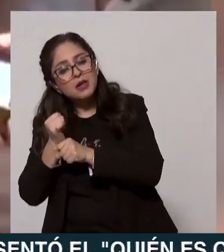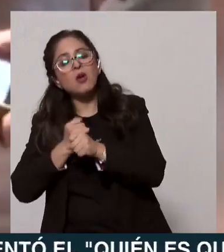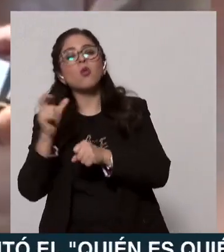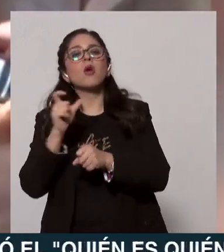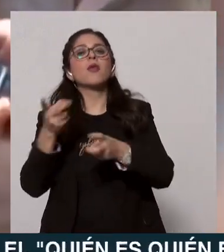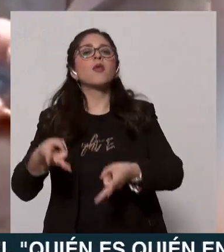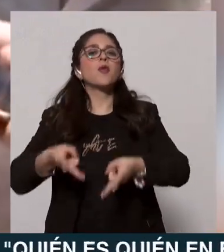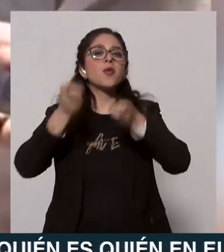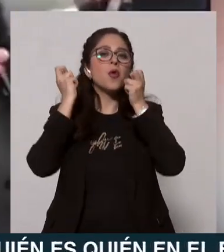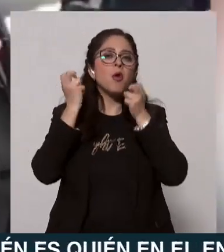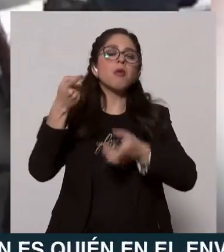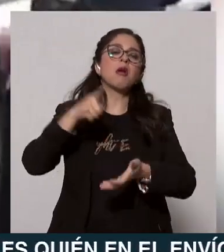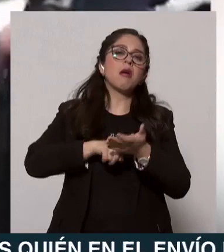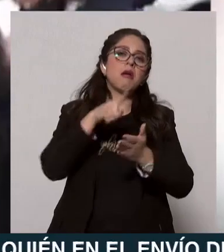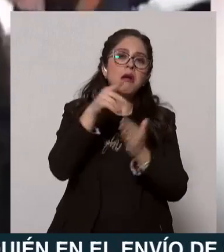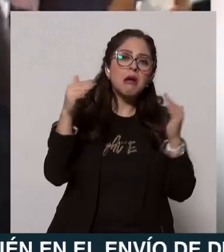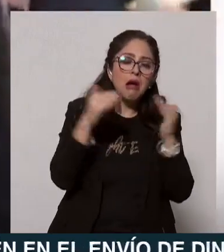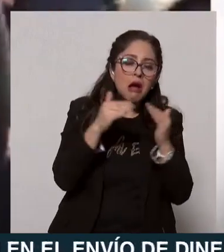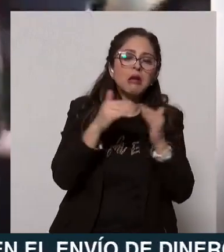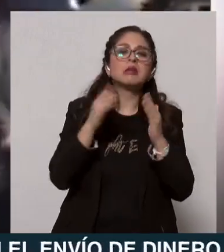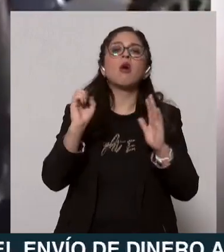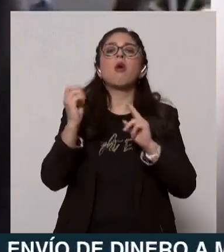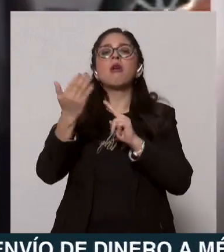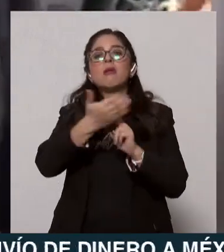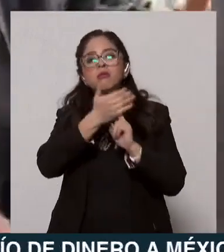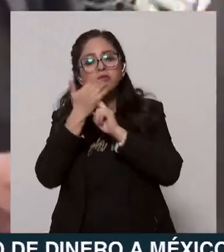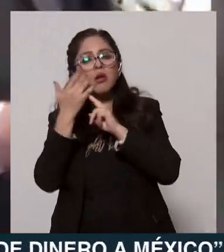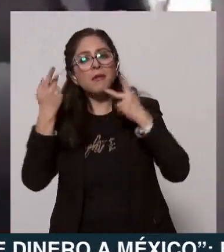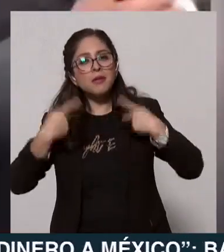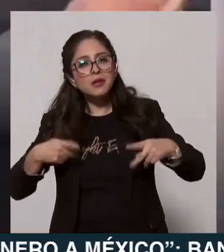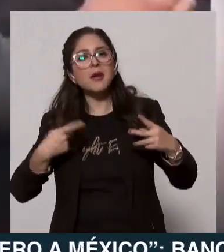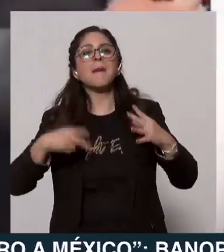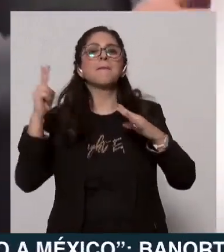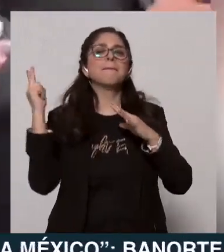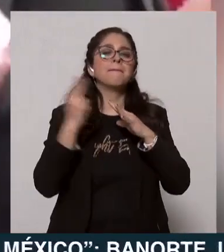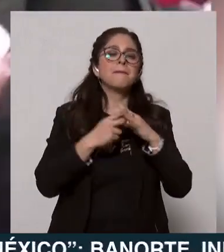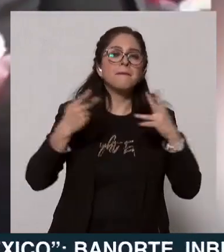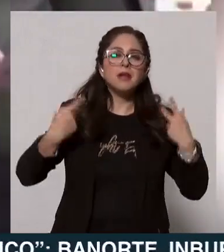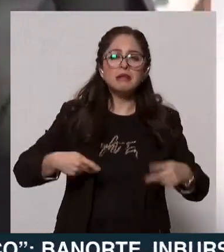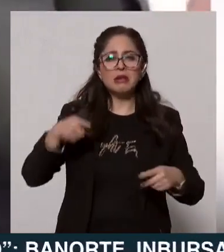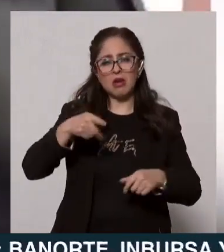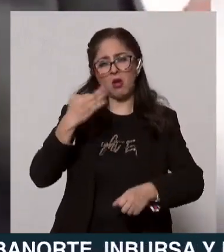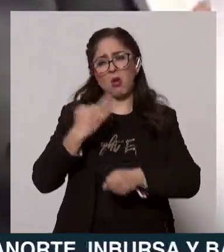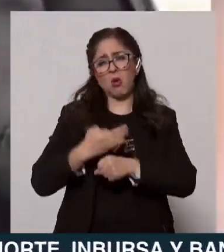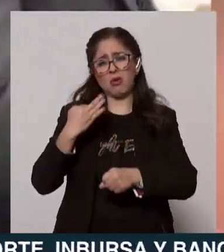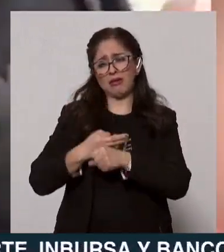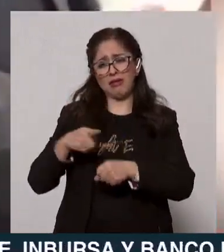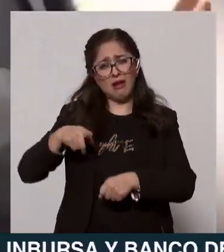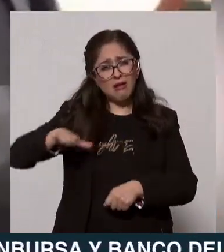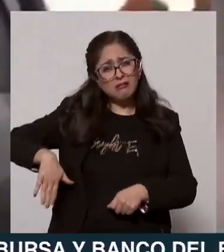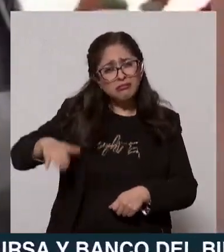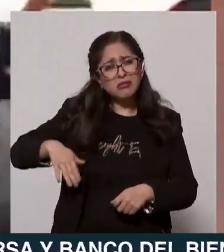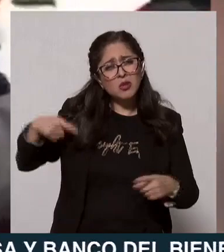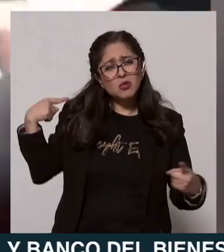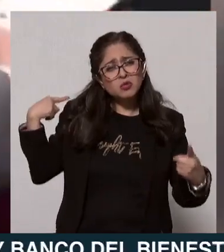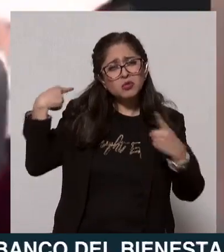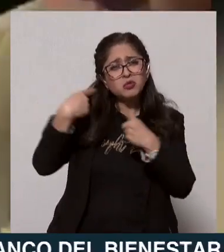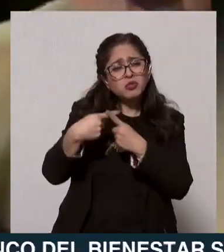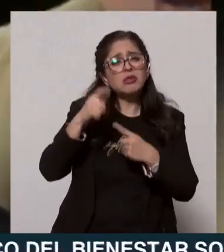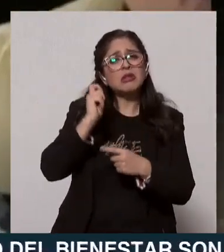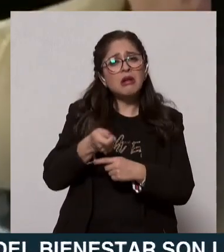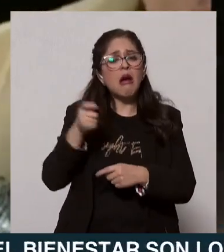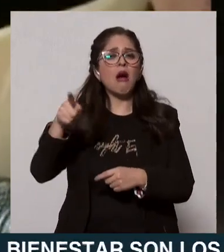a casa habitación, trata de personas, secuestros, feminicidios, tan marcados tristemente en nuestra ciudad también con alerta de género hoy en